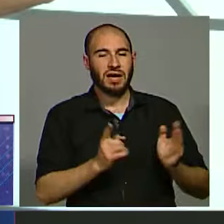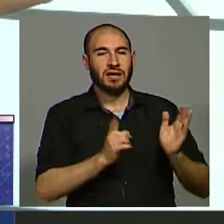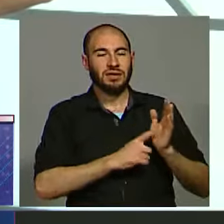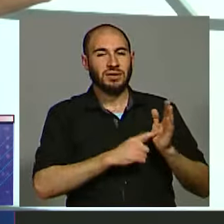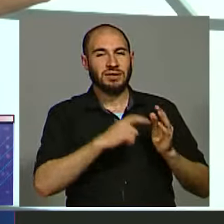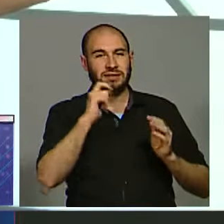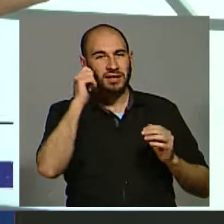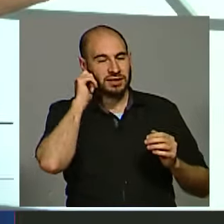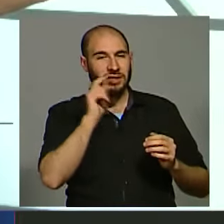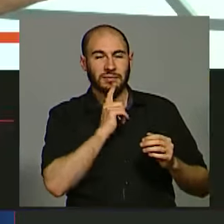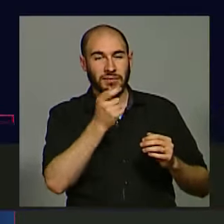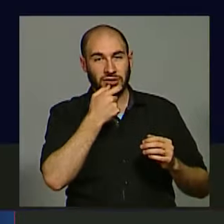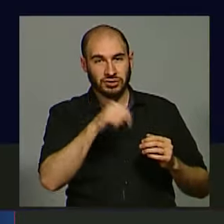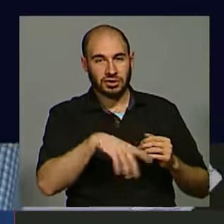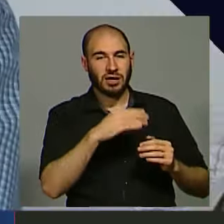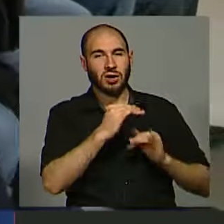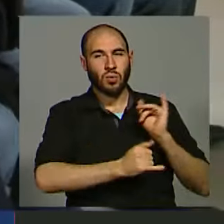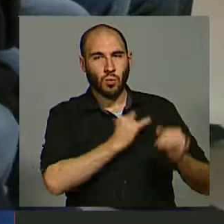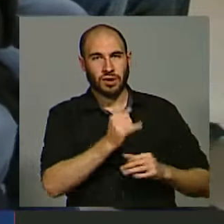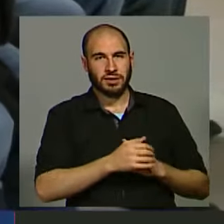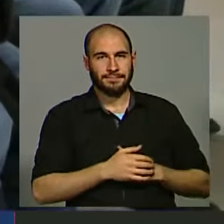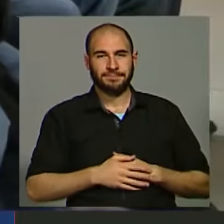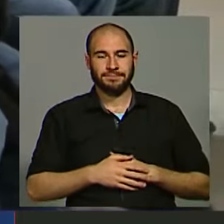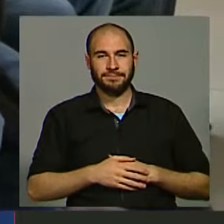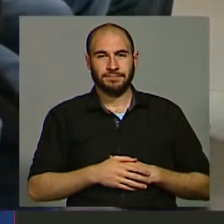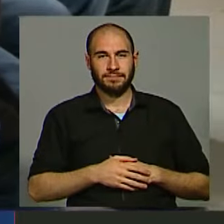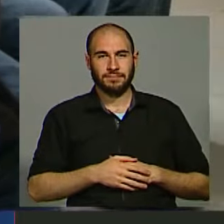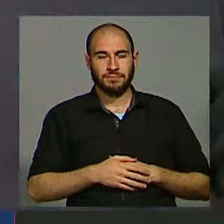la CGT de la provincia, Luis Márquez, habló del tema y decía esto.